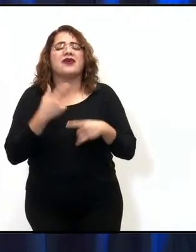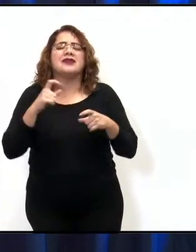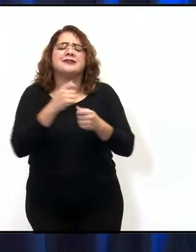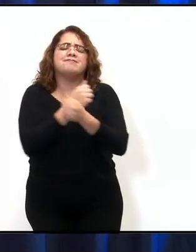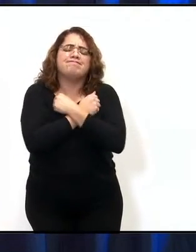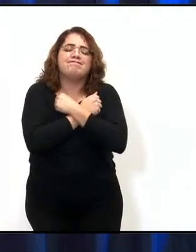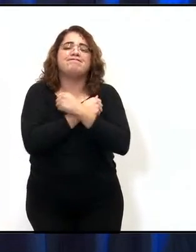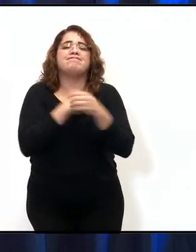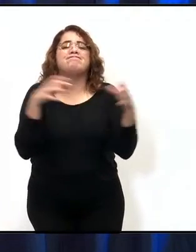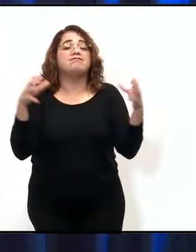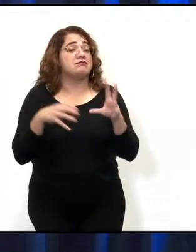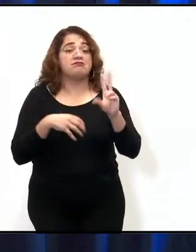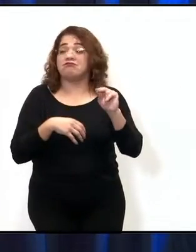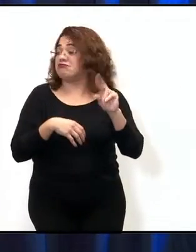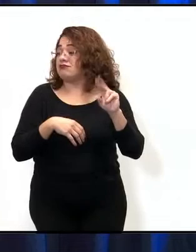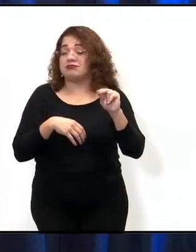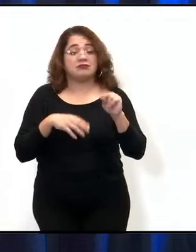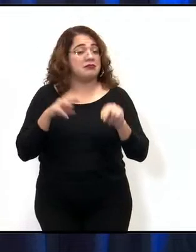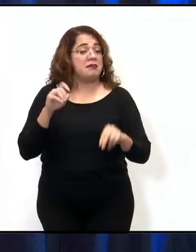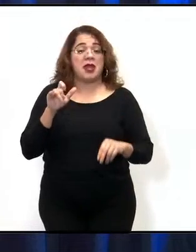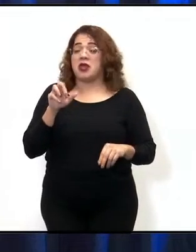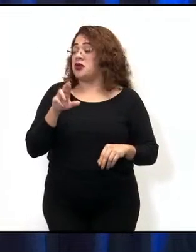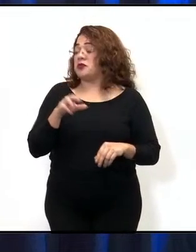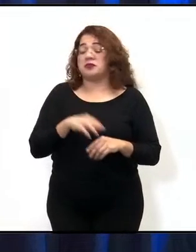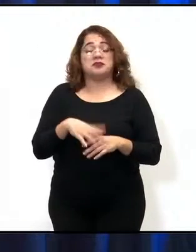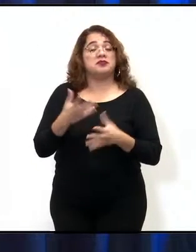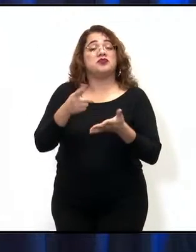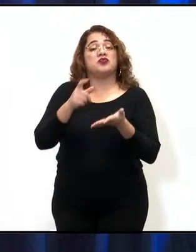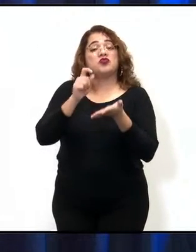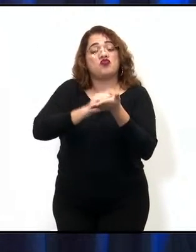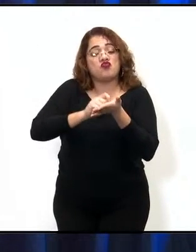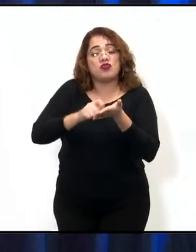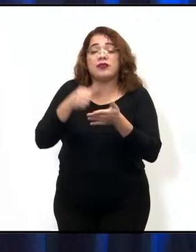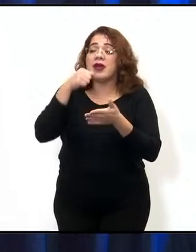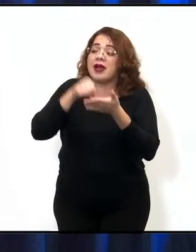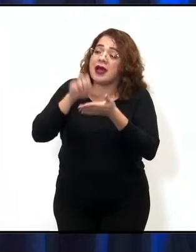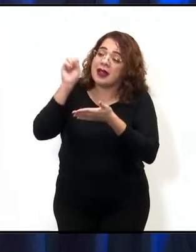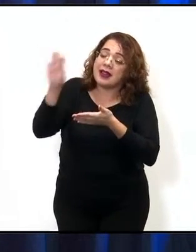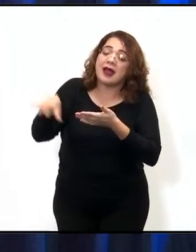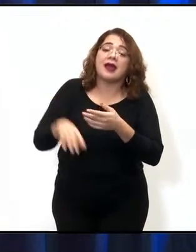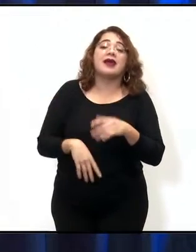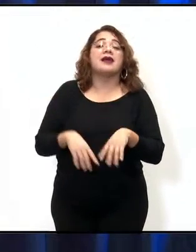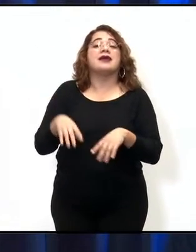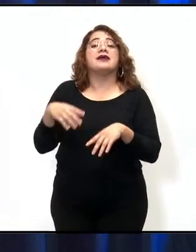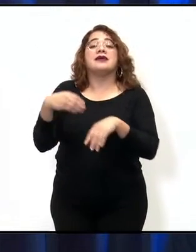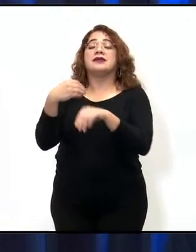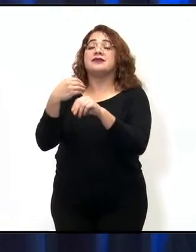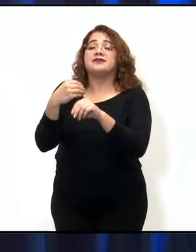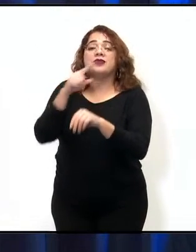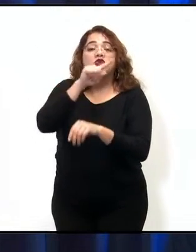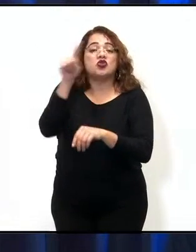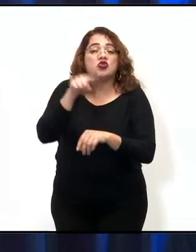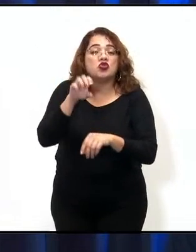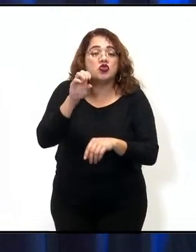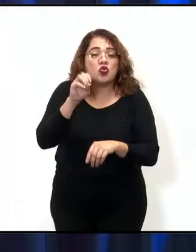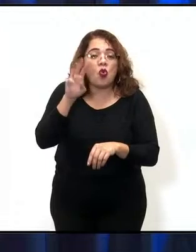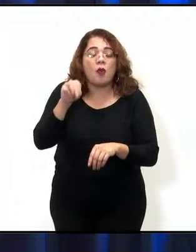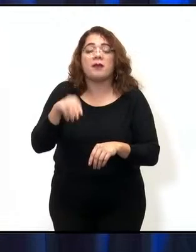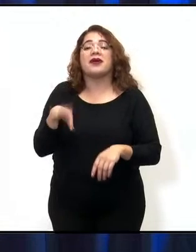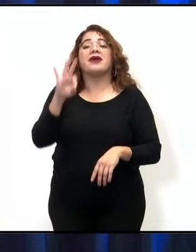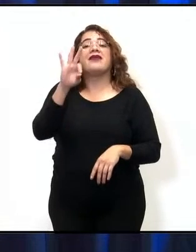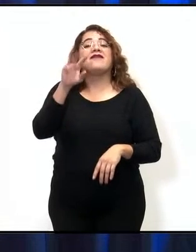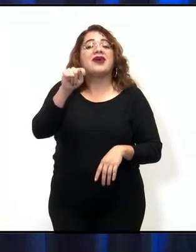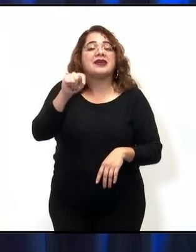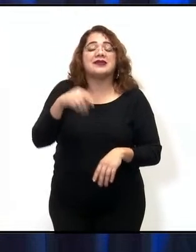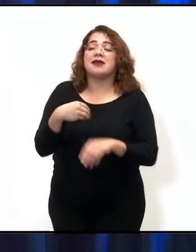que en vez levante el teléfono, deje notas o haga un cara a cara por Zoom. Esto es